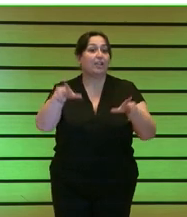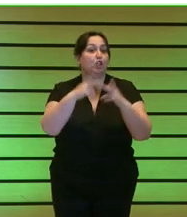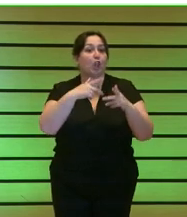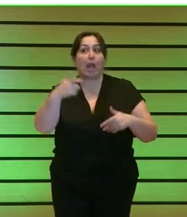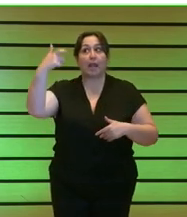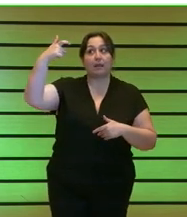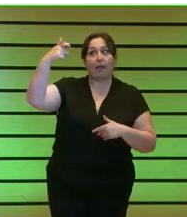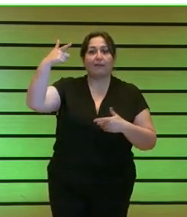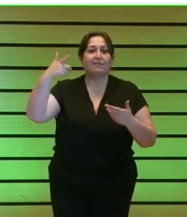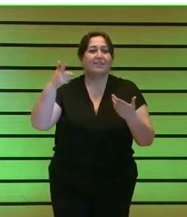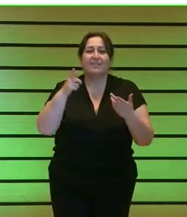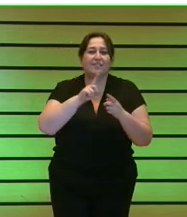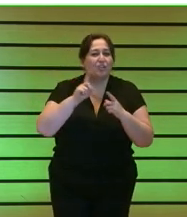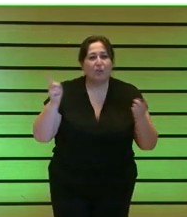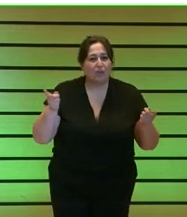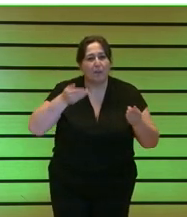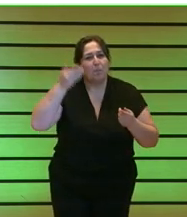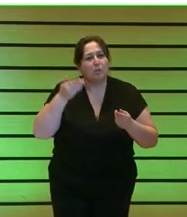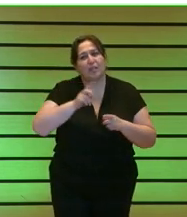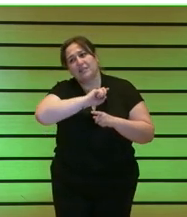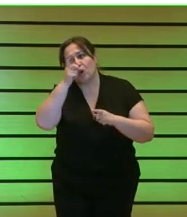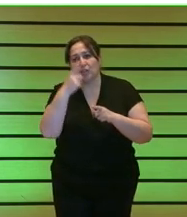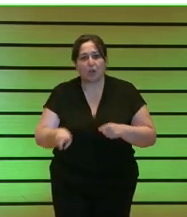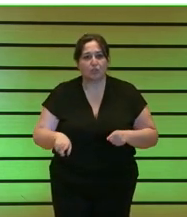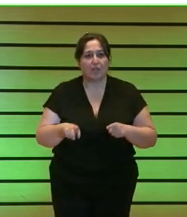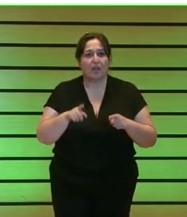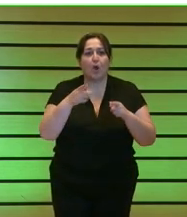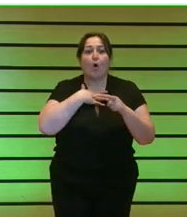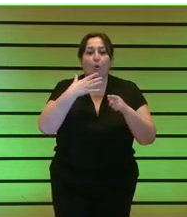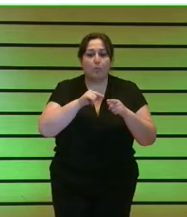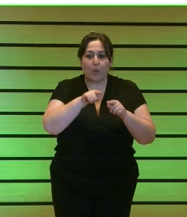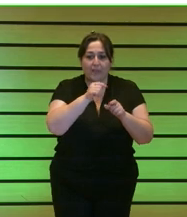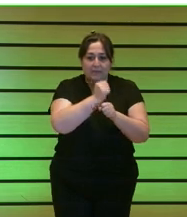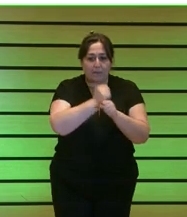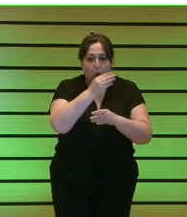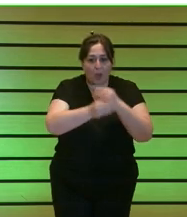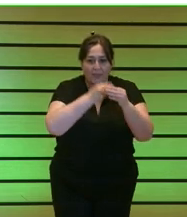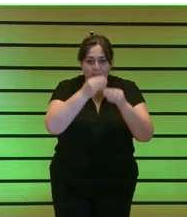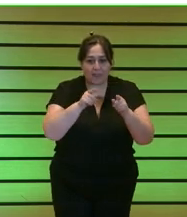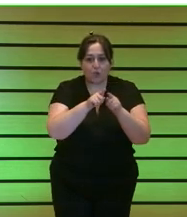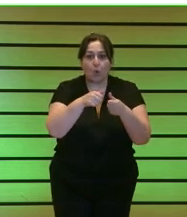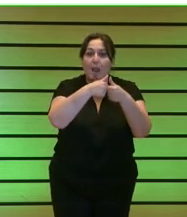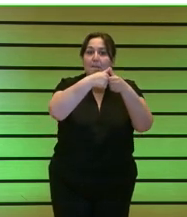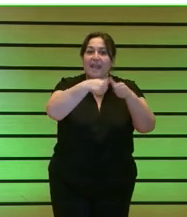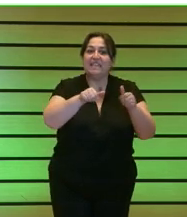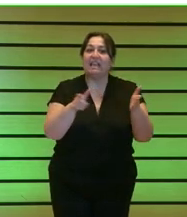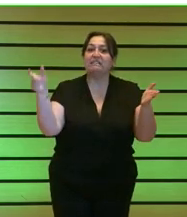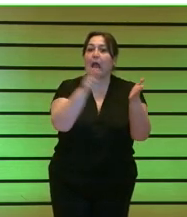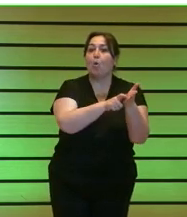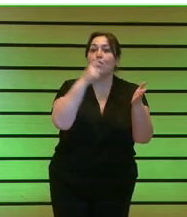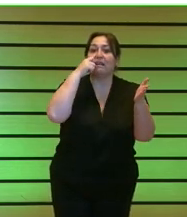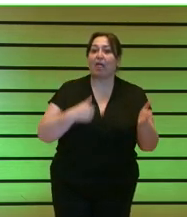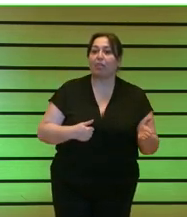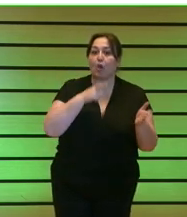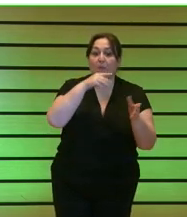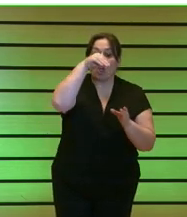sabiendo que lo importante es otra cosa y le colocamos por ahí la humanización Así un poco como periféricamente en un discurso vacío palabras que no implican